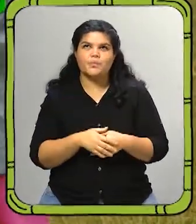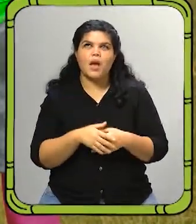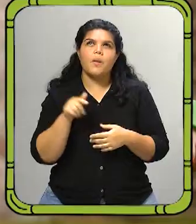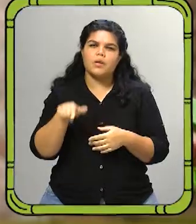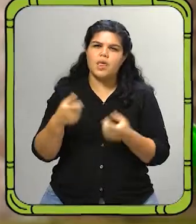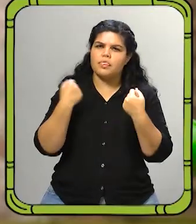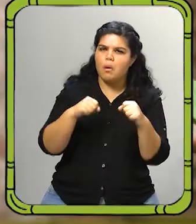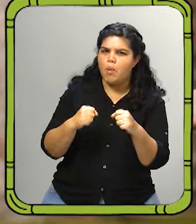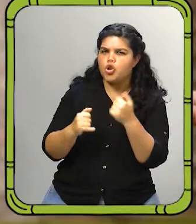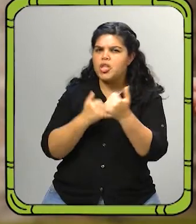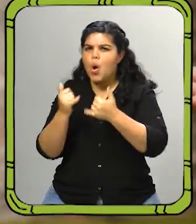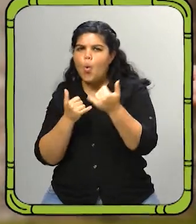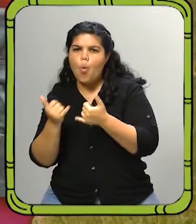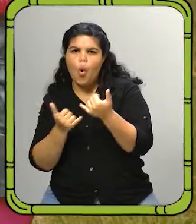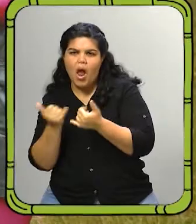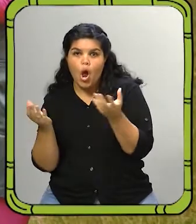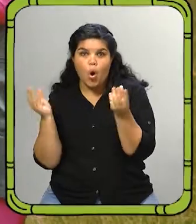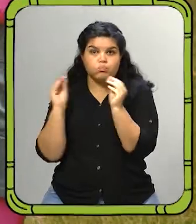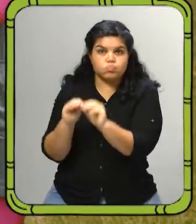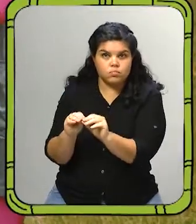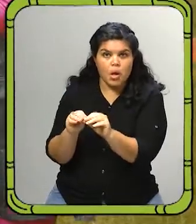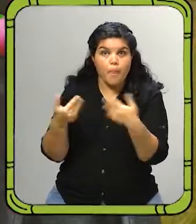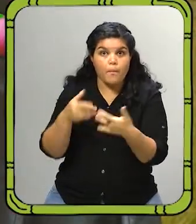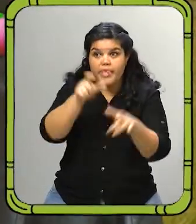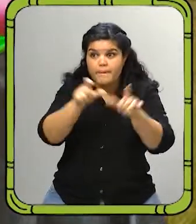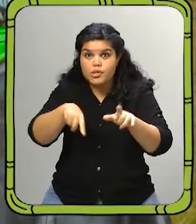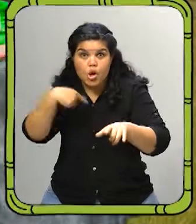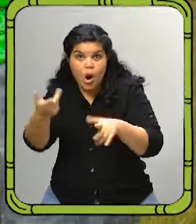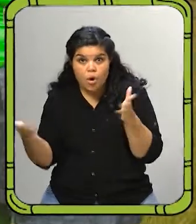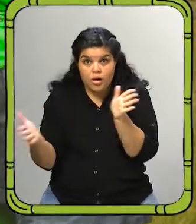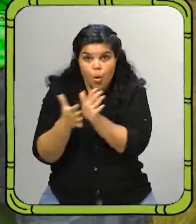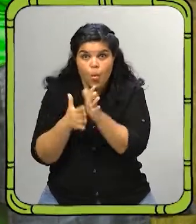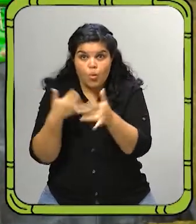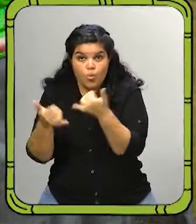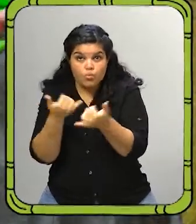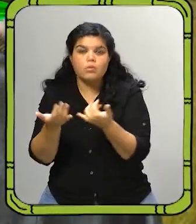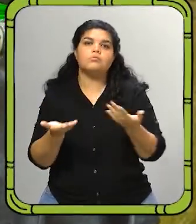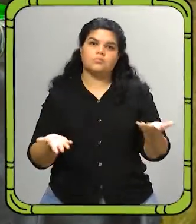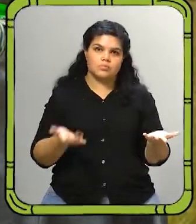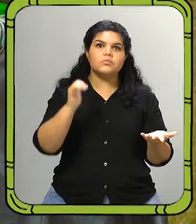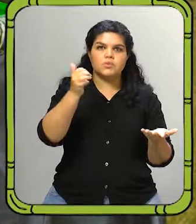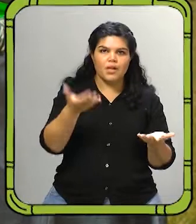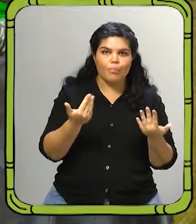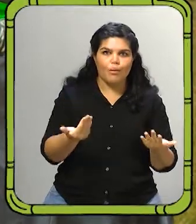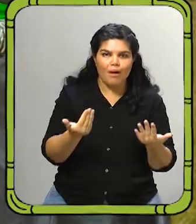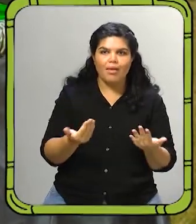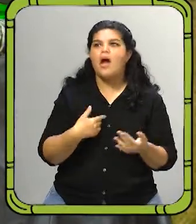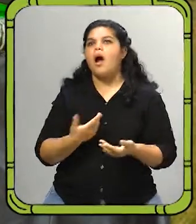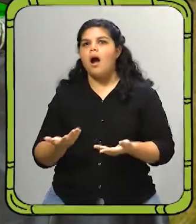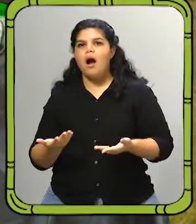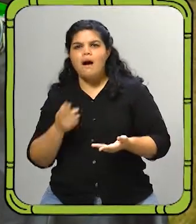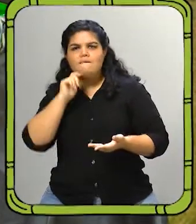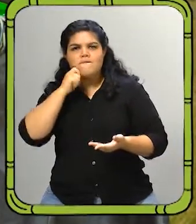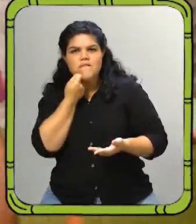hacer deporte, ¿se puede jugar con otra gente? Por supuesto, y es lo mejor de todo, ¿eh? Y sí, qué terri fantástico.